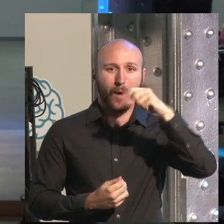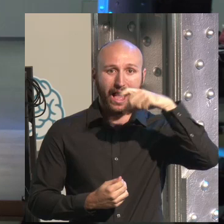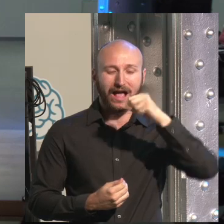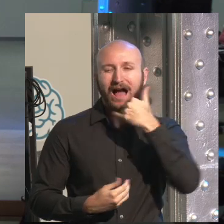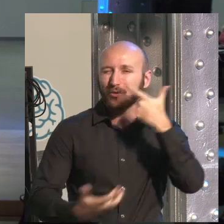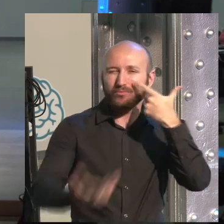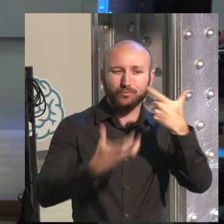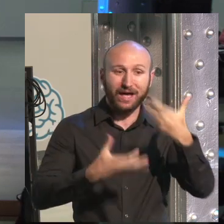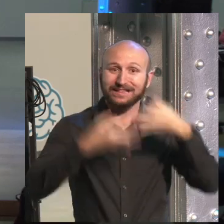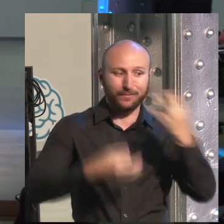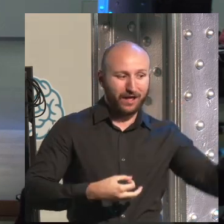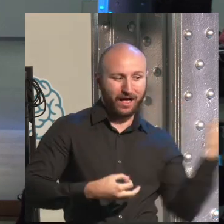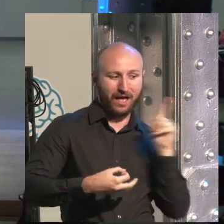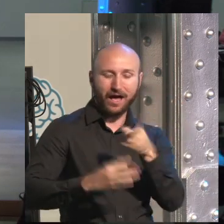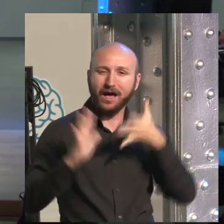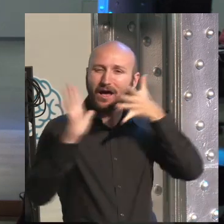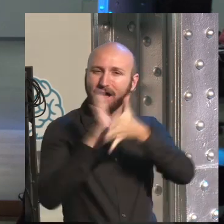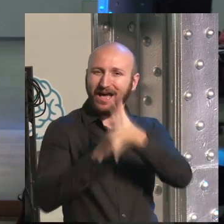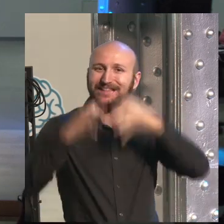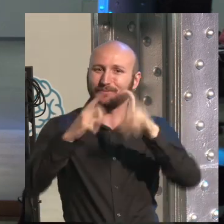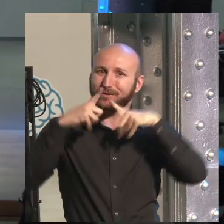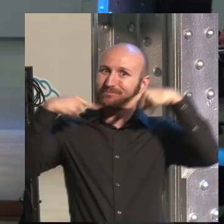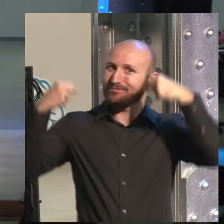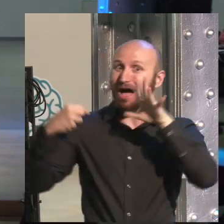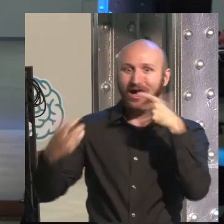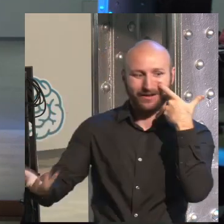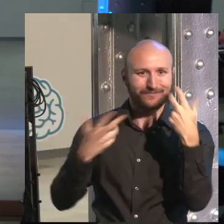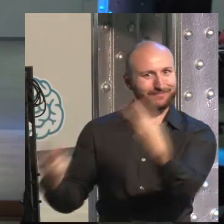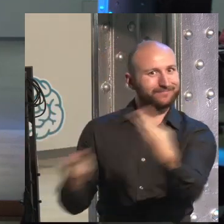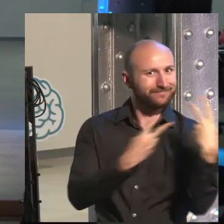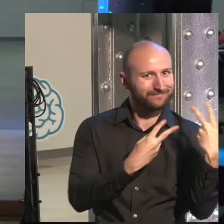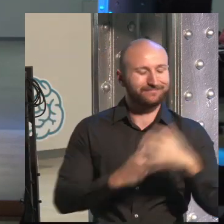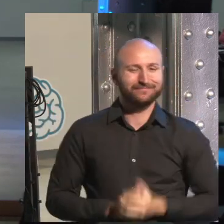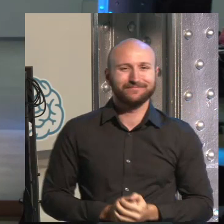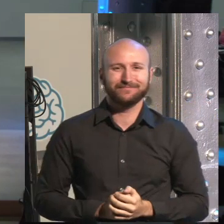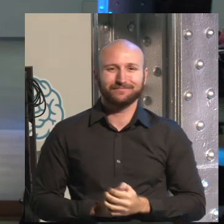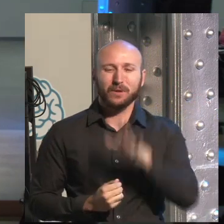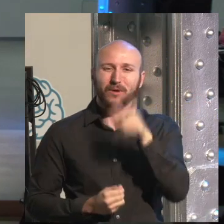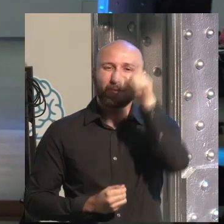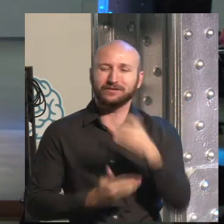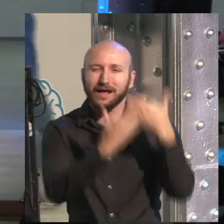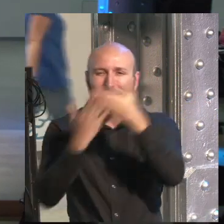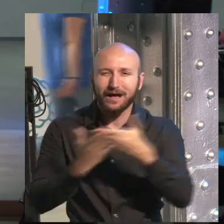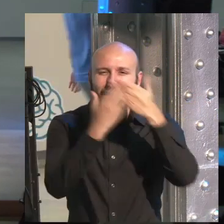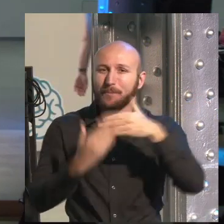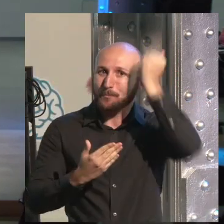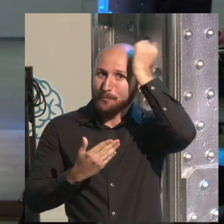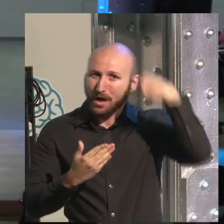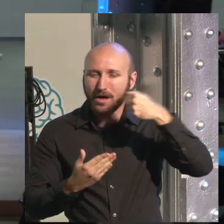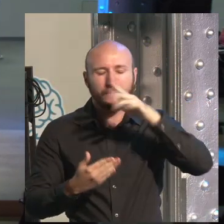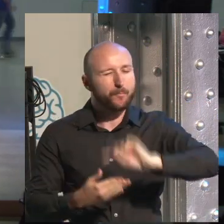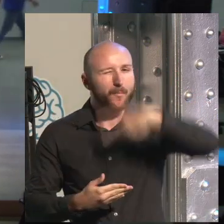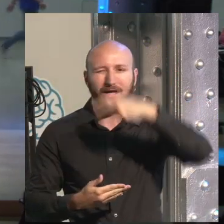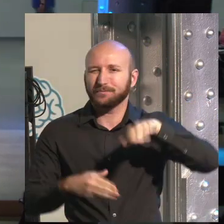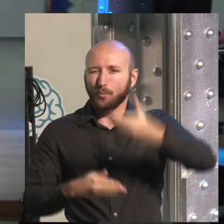cosas sonriendo. Ya lo vais a ver. Es uno de los paleoantropólogos más importantes del mundo, pero sobre